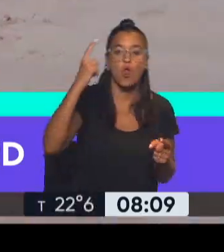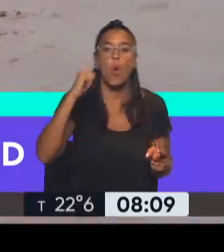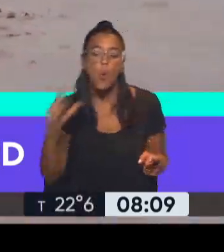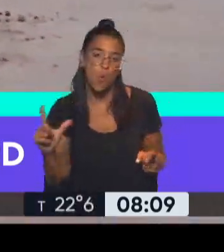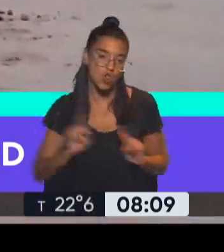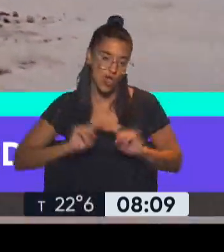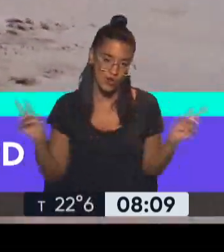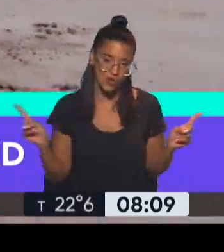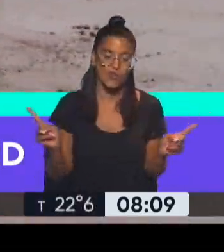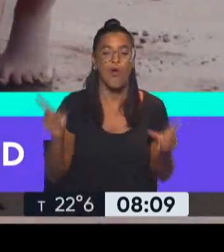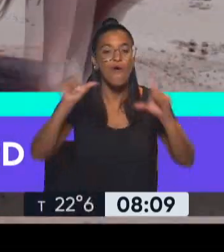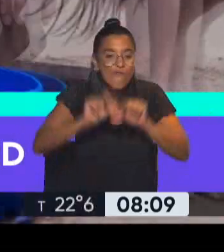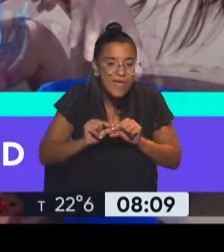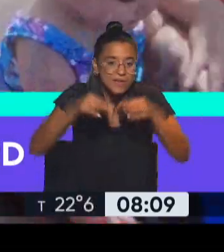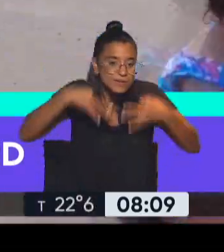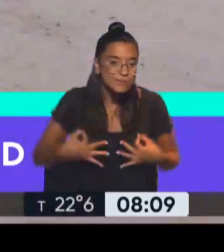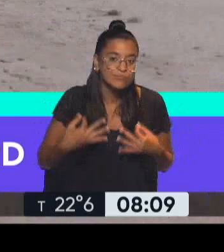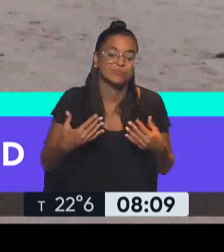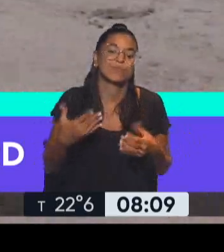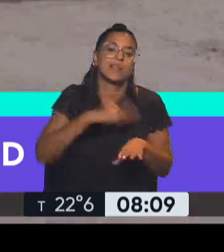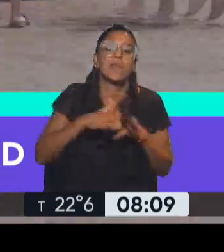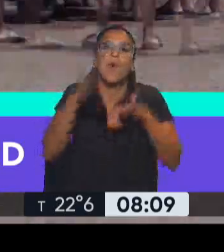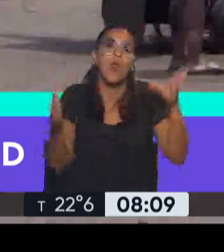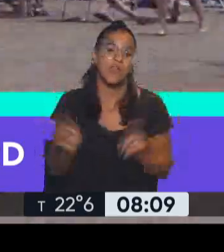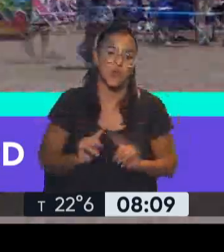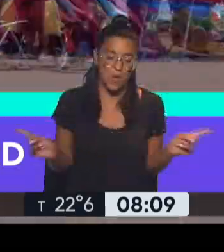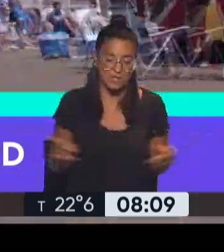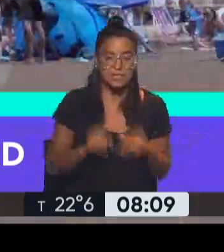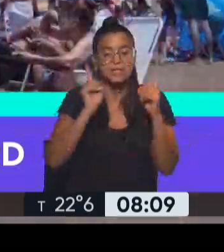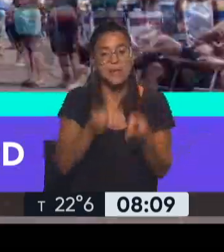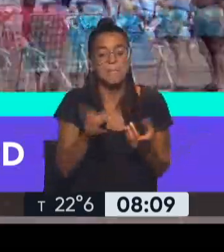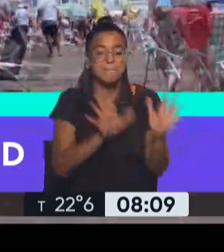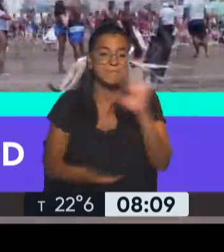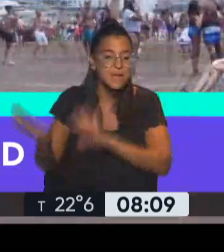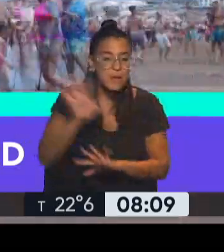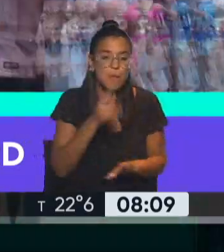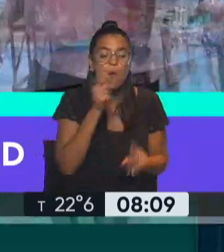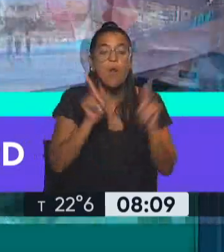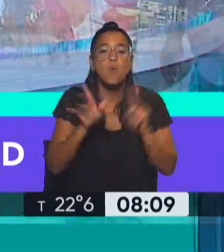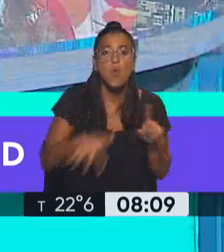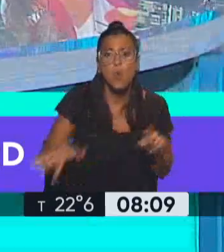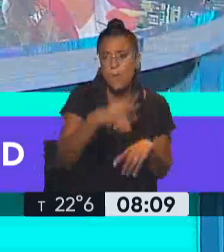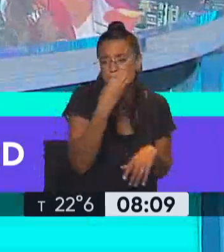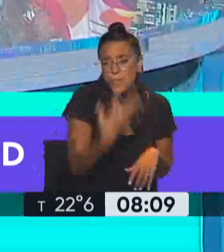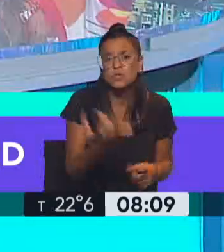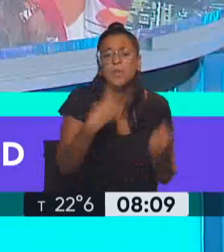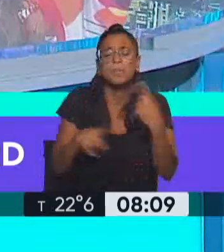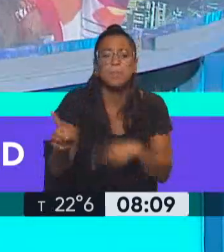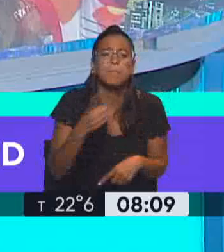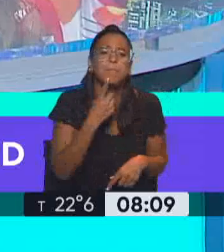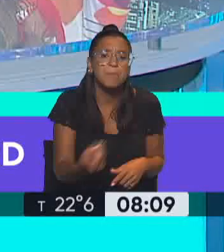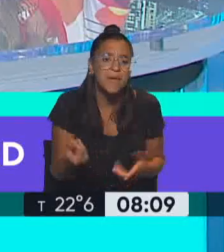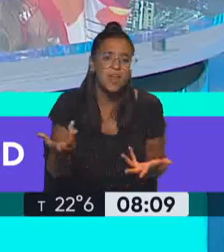sino en fechas que no sean de alta temporada podría potenciar también lo que es la infraestructura porque algunos lugares son maravillosos pero tal vez no tienen la infraestructura